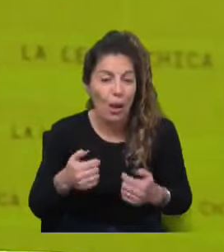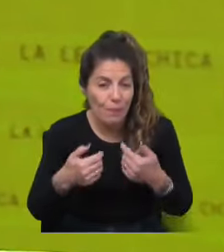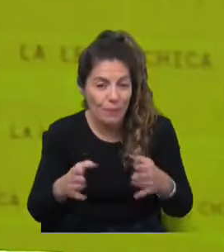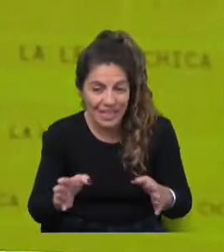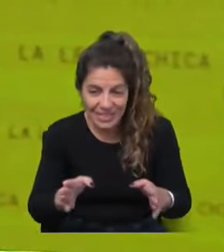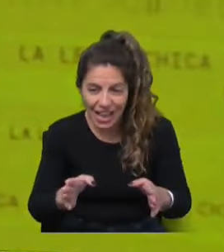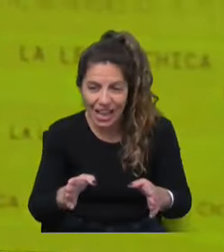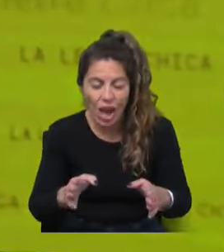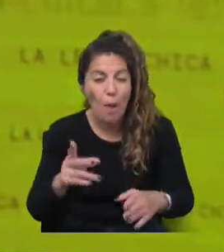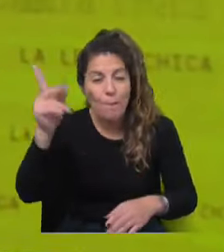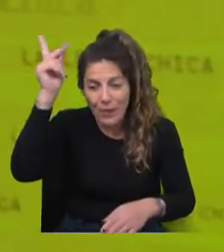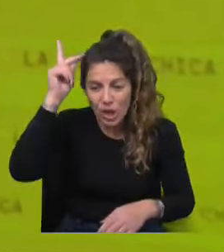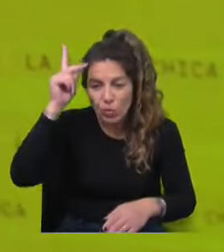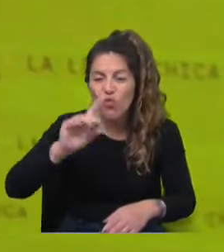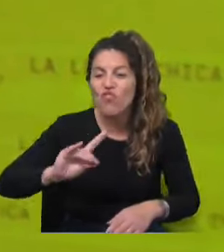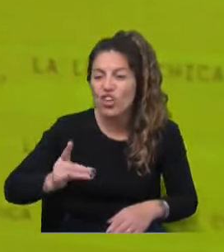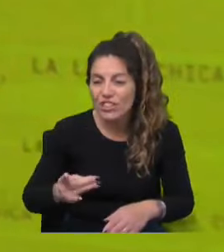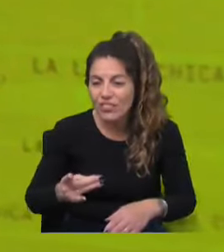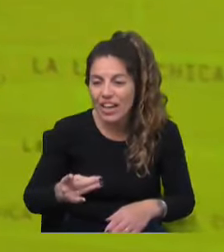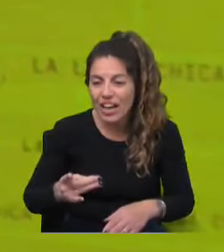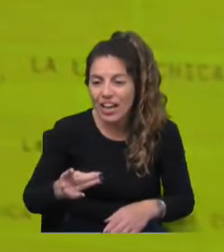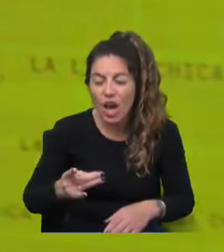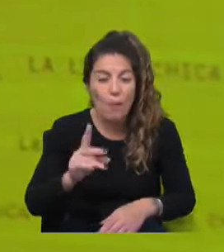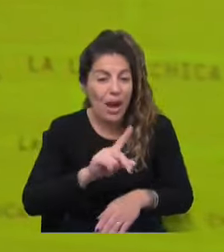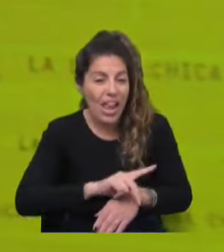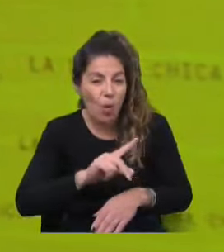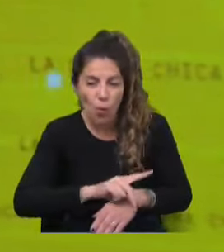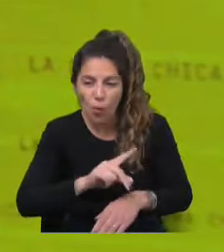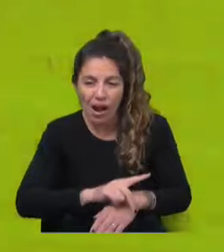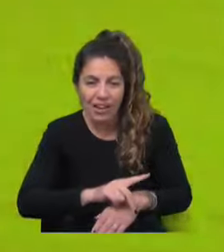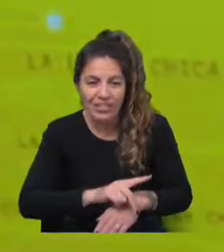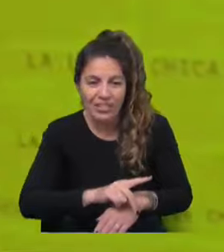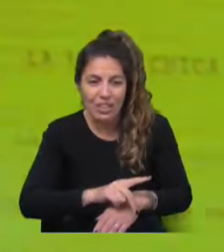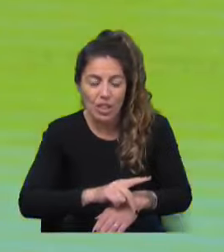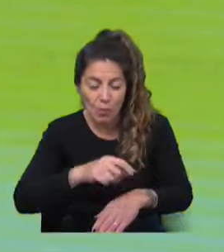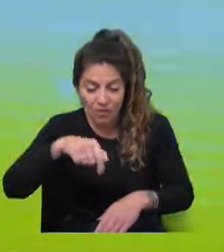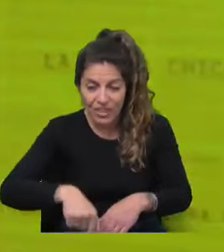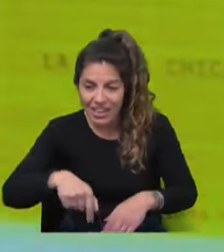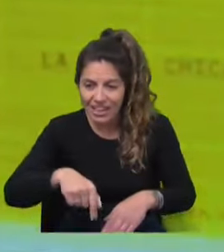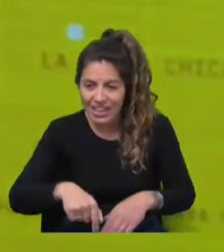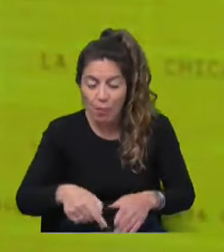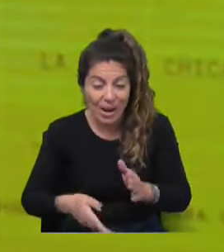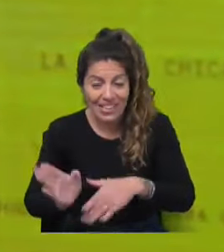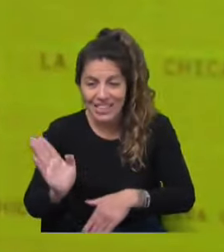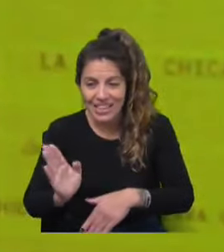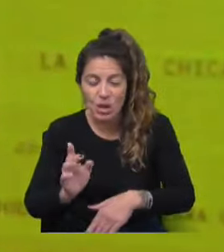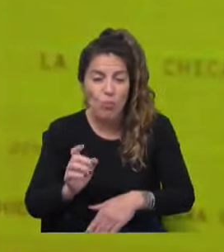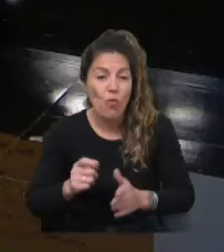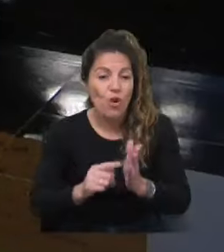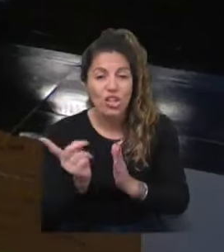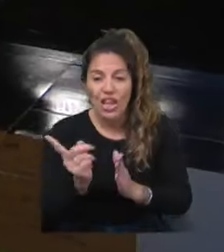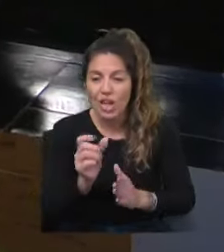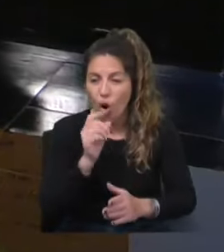por Perú y Bolivia, va a Paraguay, y después la droga baja toda para salir por Buenos Aires o